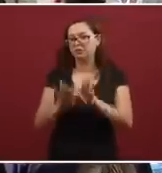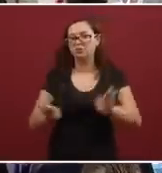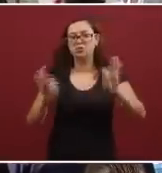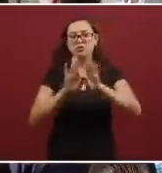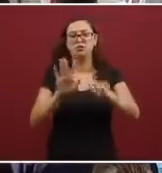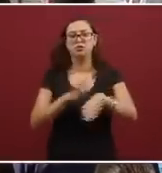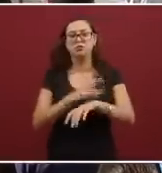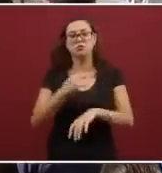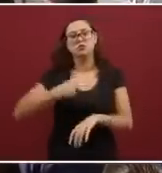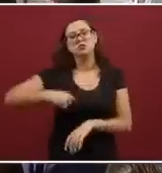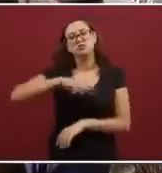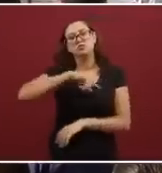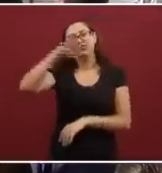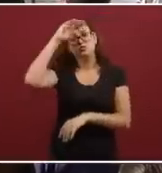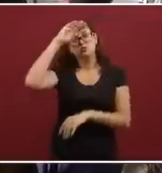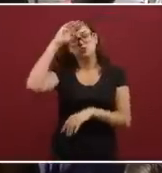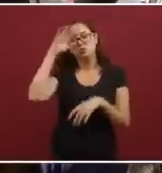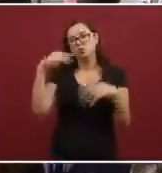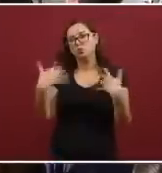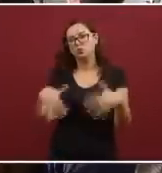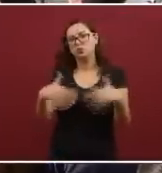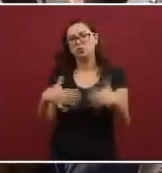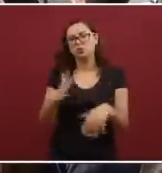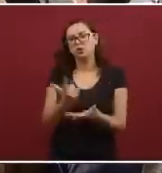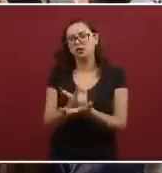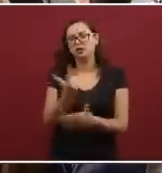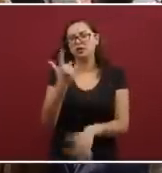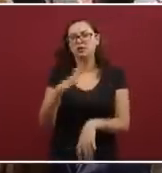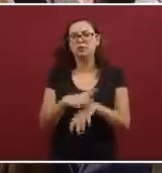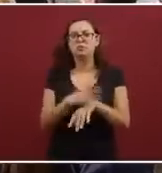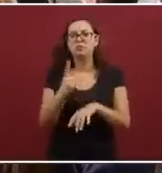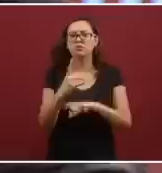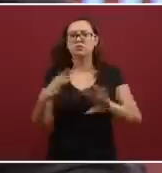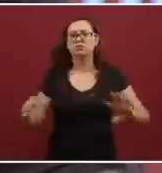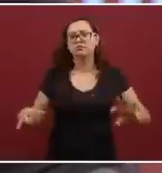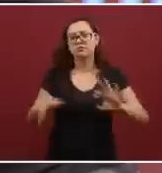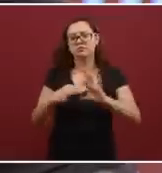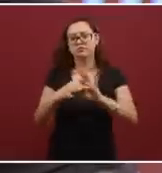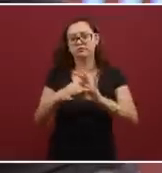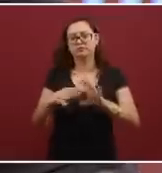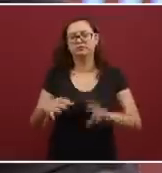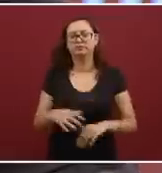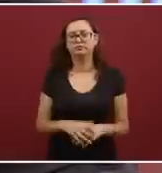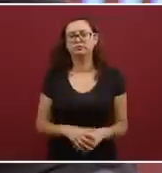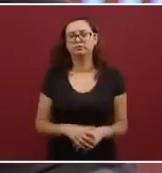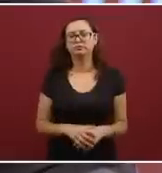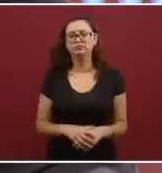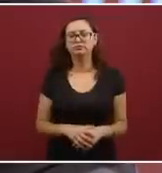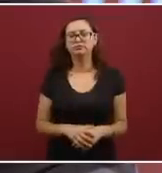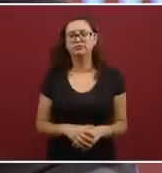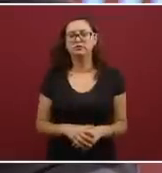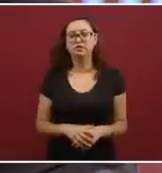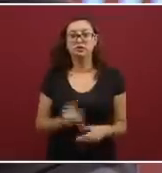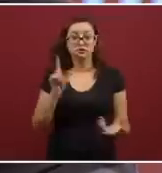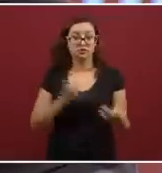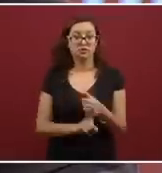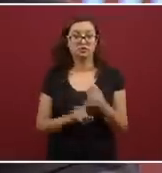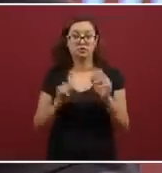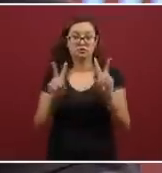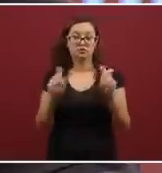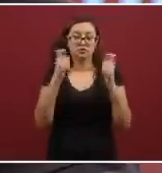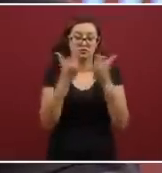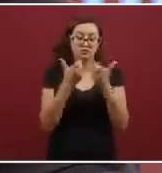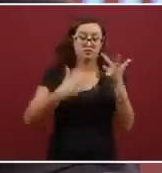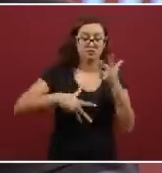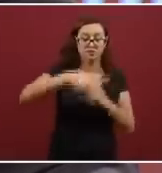por qué pensamos que puedan llegar a ser decisivas? Porque están vinculados el sector financiero, las áreas